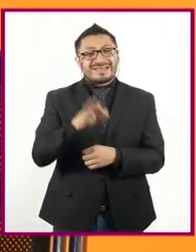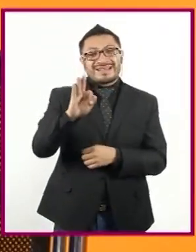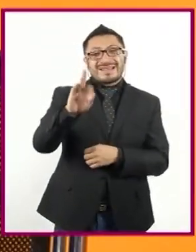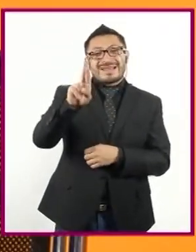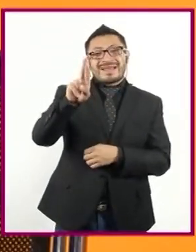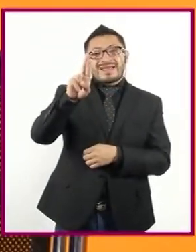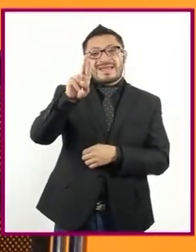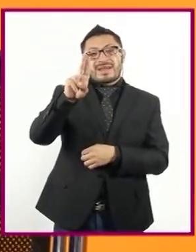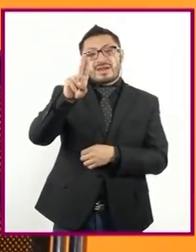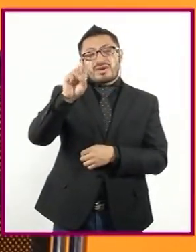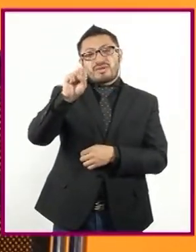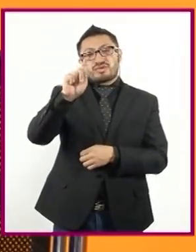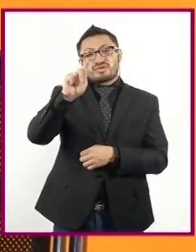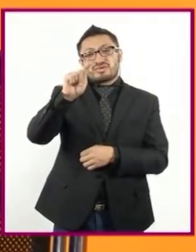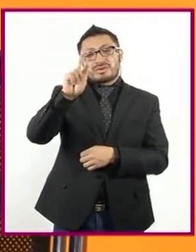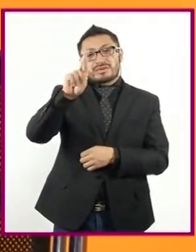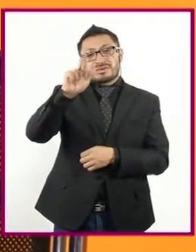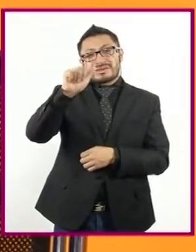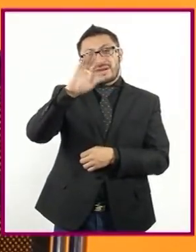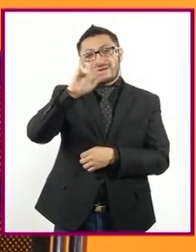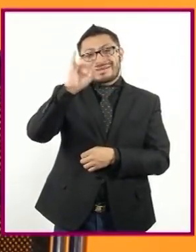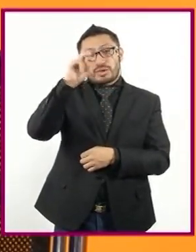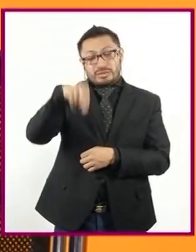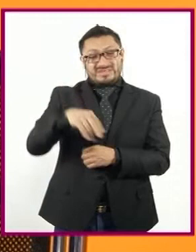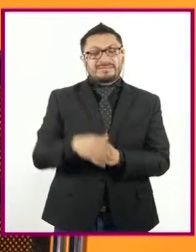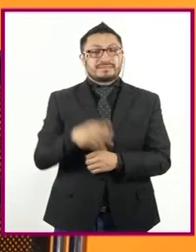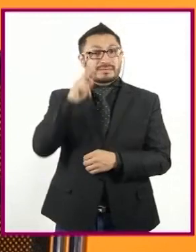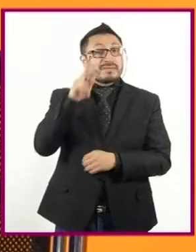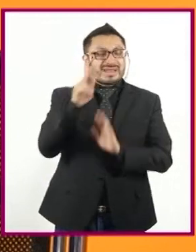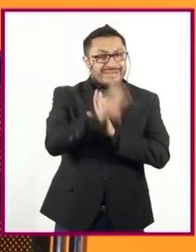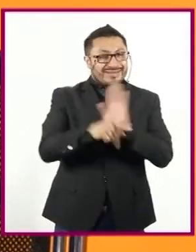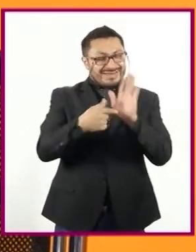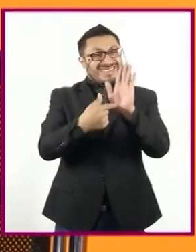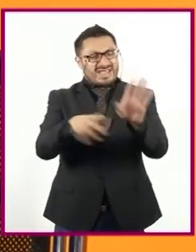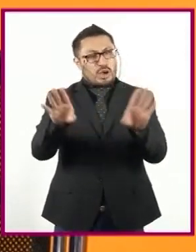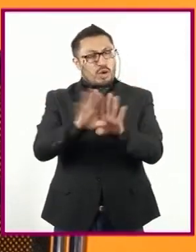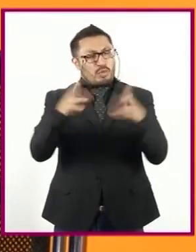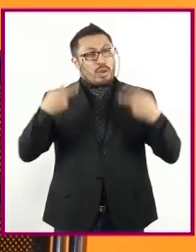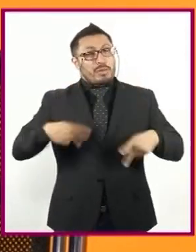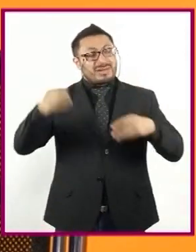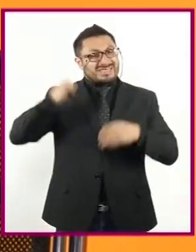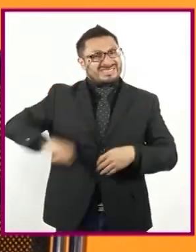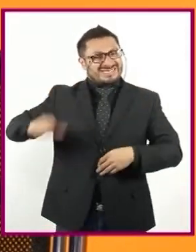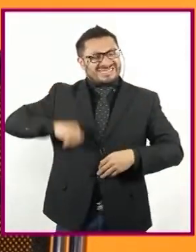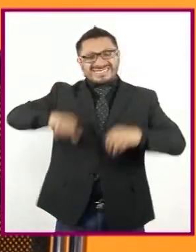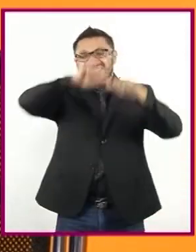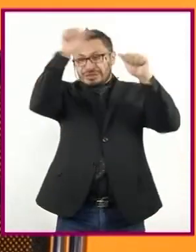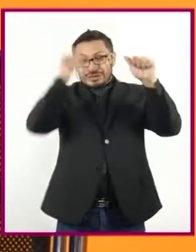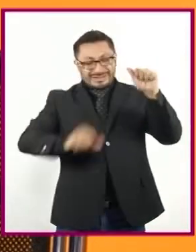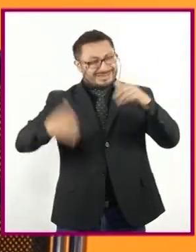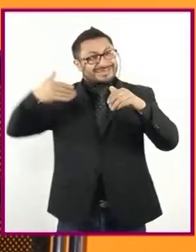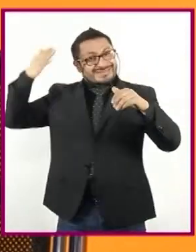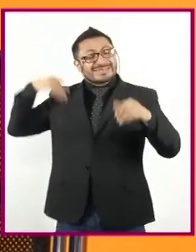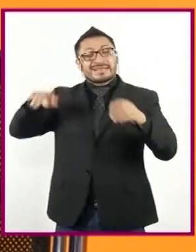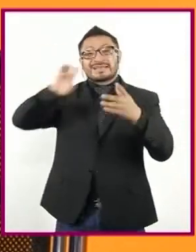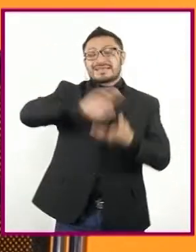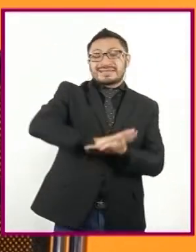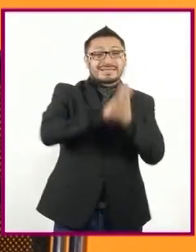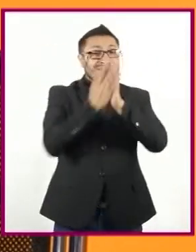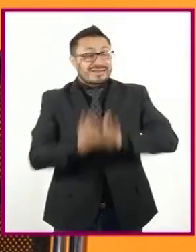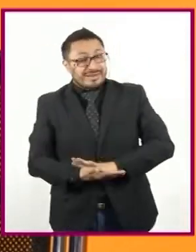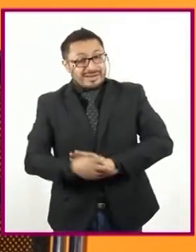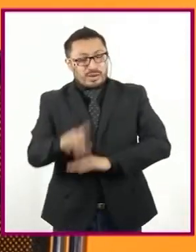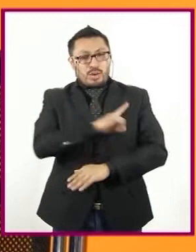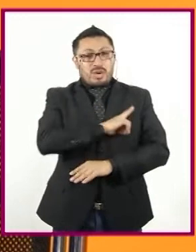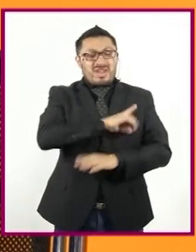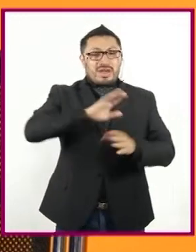Veamos el siguiente reportaje donde nos retratan cómo los artistas de esas épocas transformaron su aislamiento en